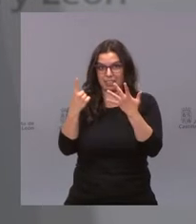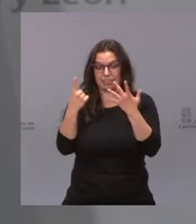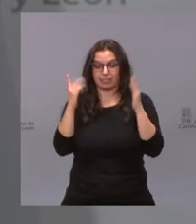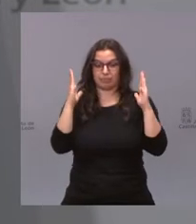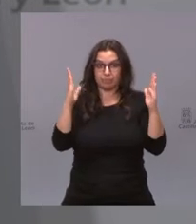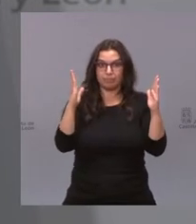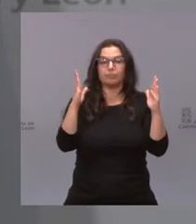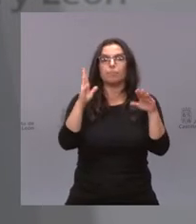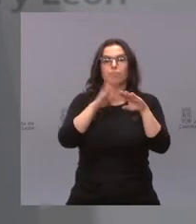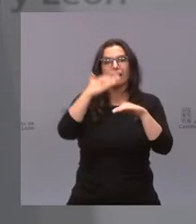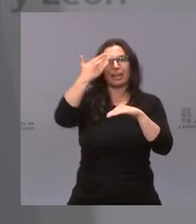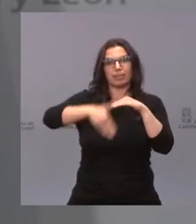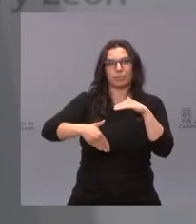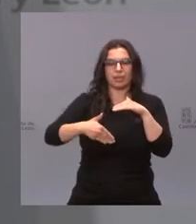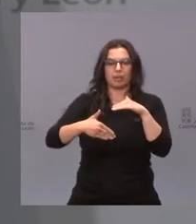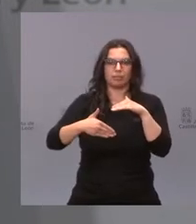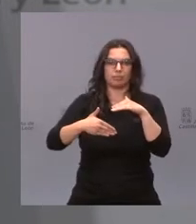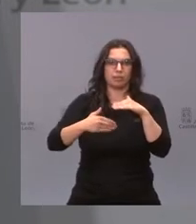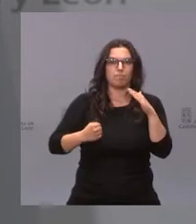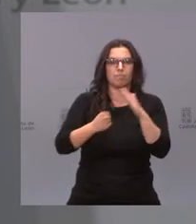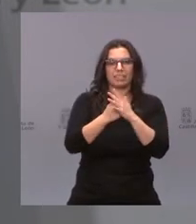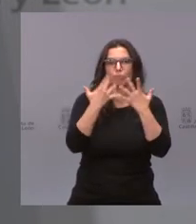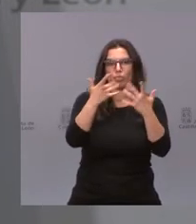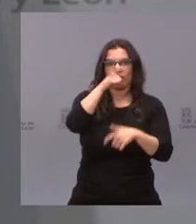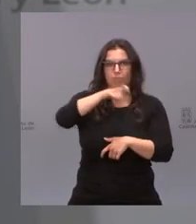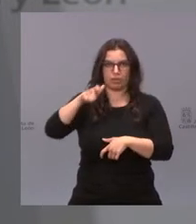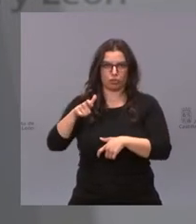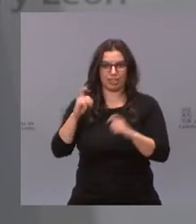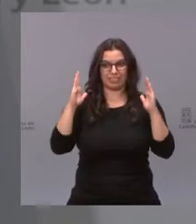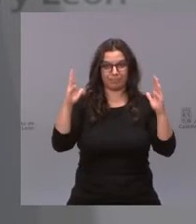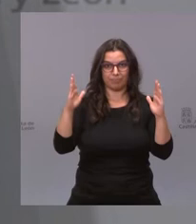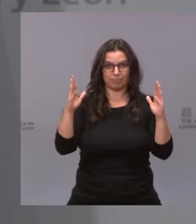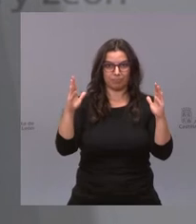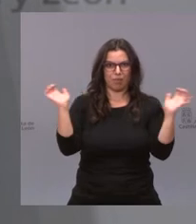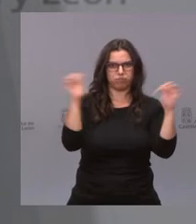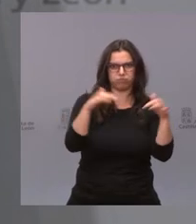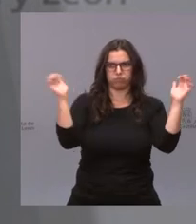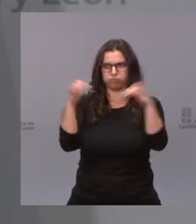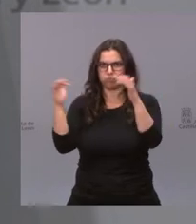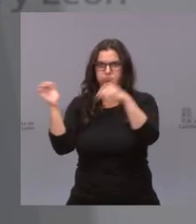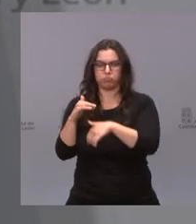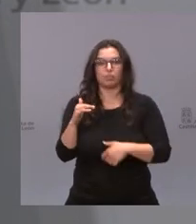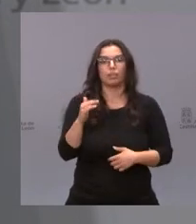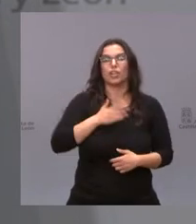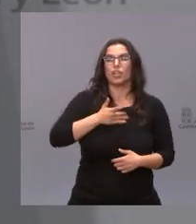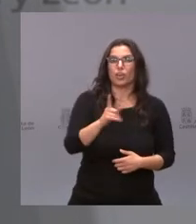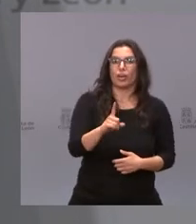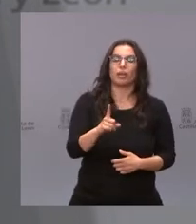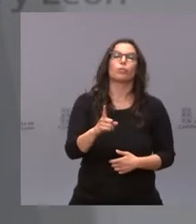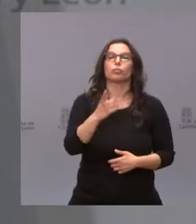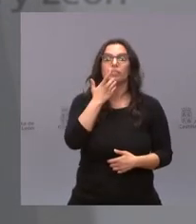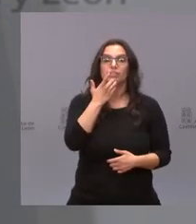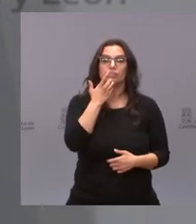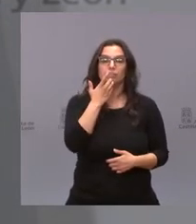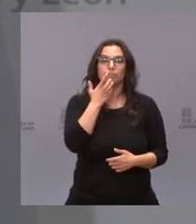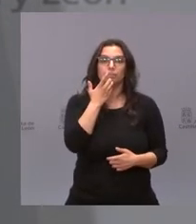limitar estas reuniones a un máximo de 10 personas durante este horario. Se trata básicamente de no desplazar las actividades